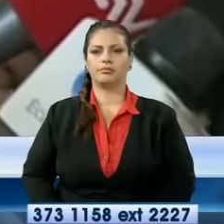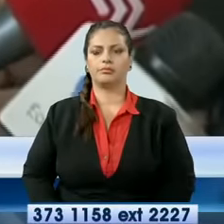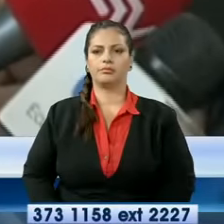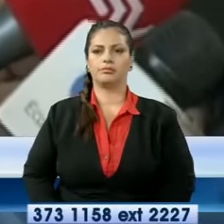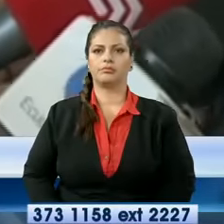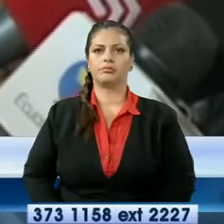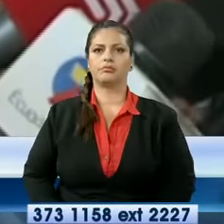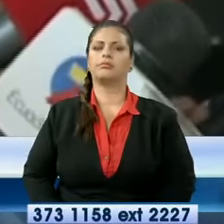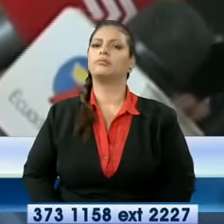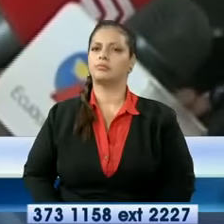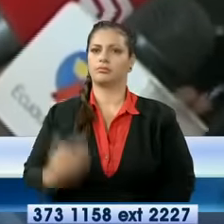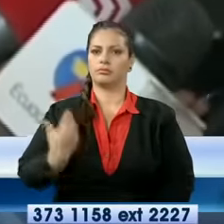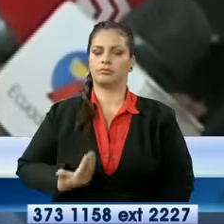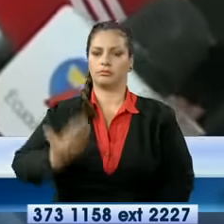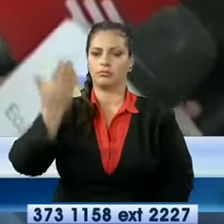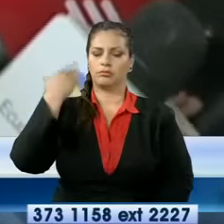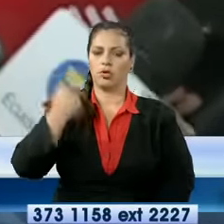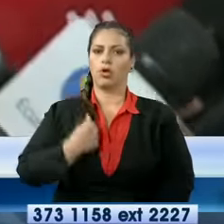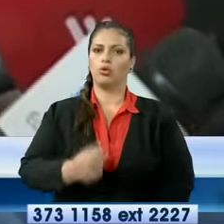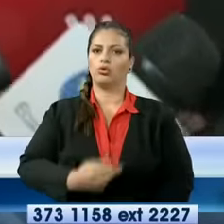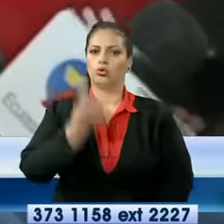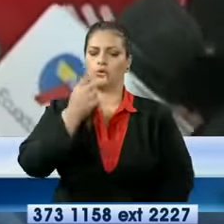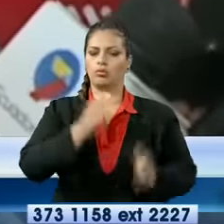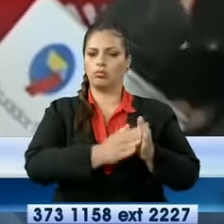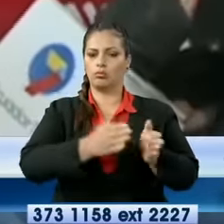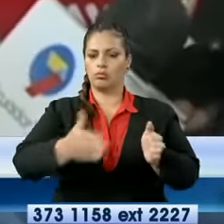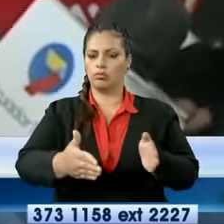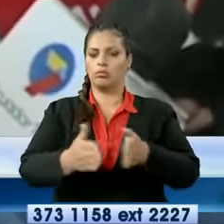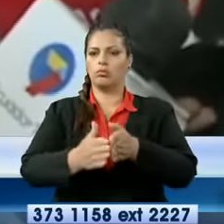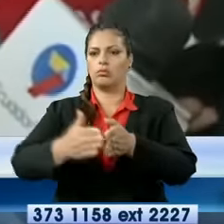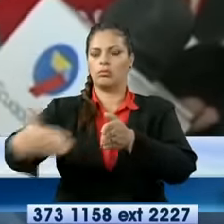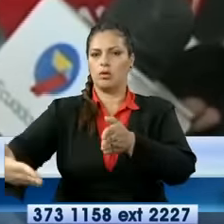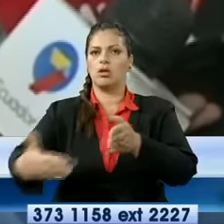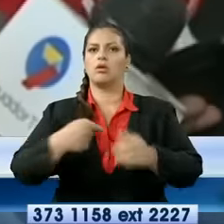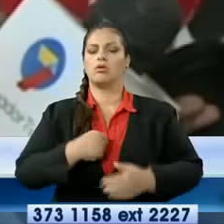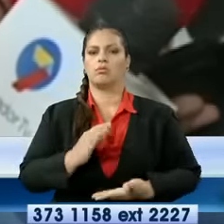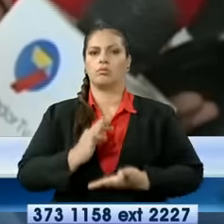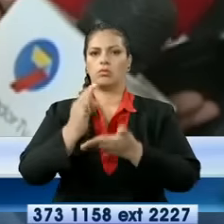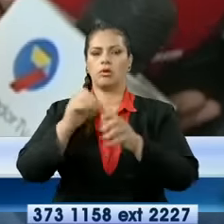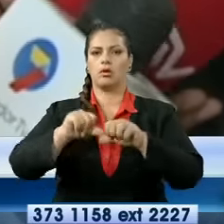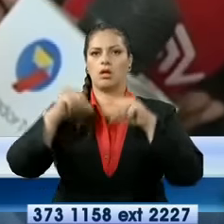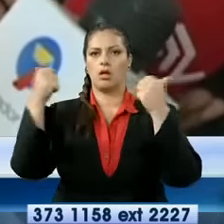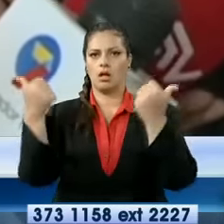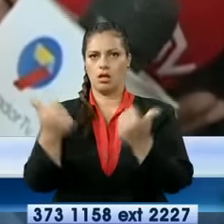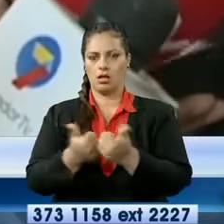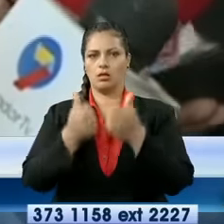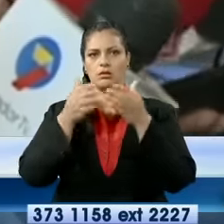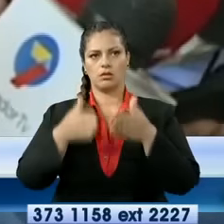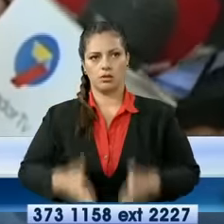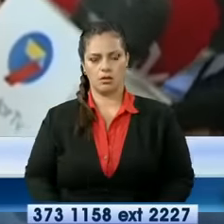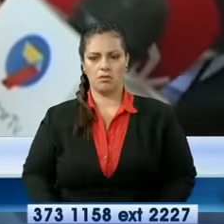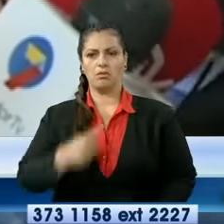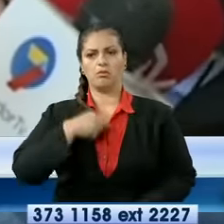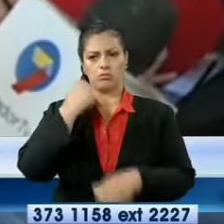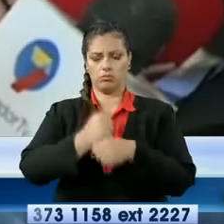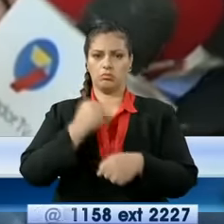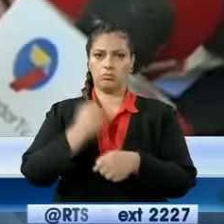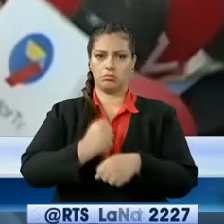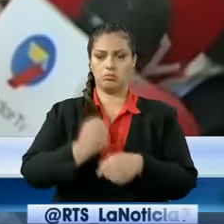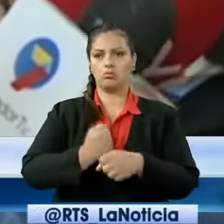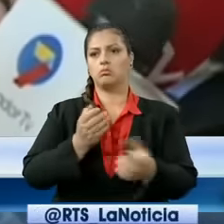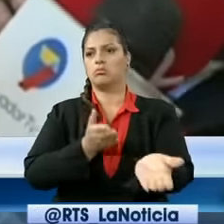en dos periodos consecutivos, dejando atrás un trabajo que aspiro a haber servido a la ciudadanía respecto